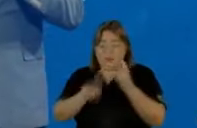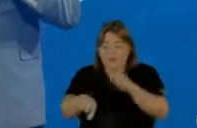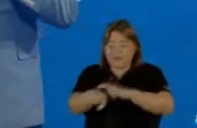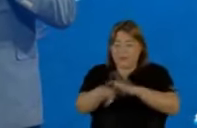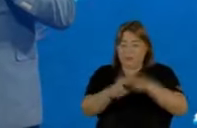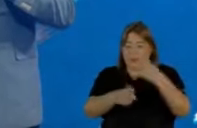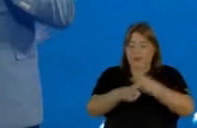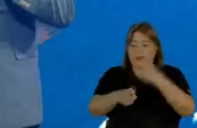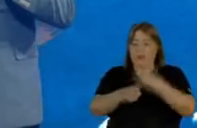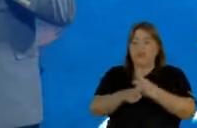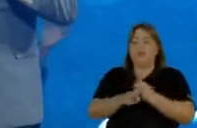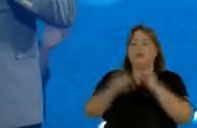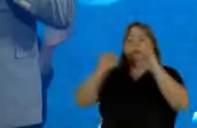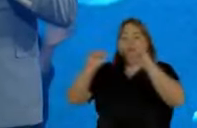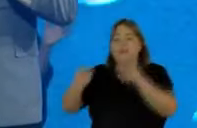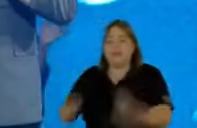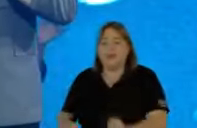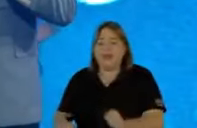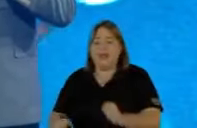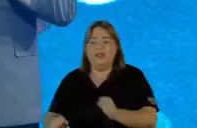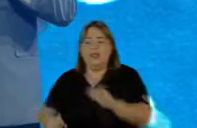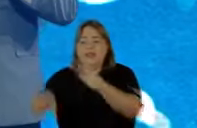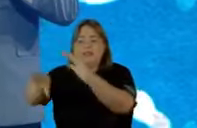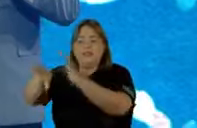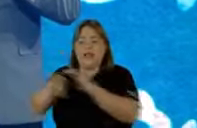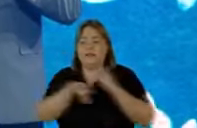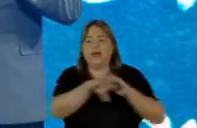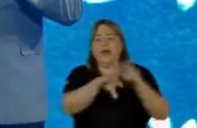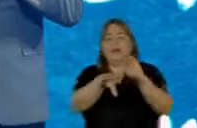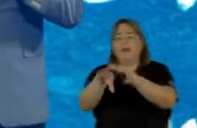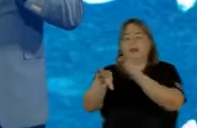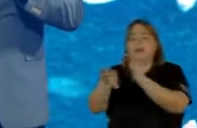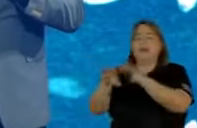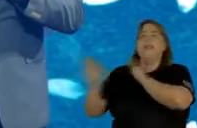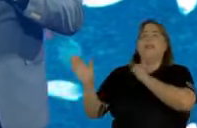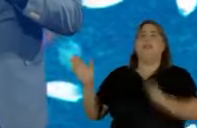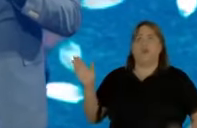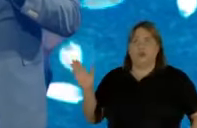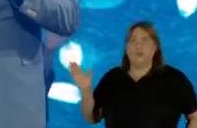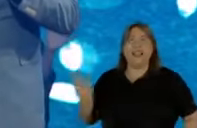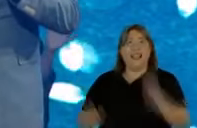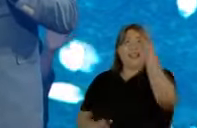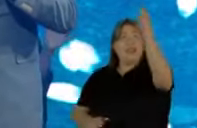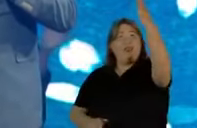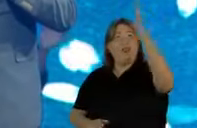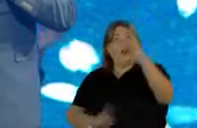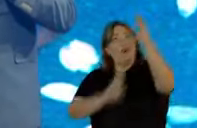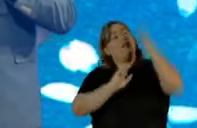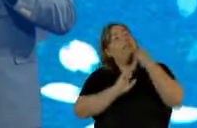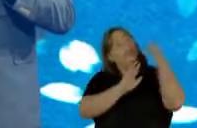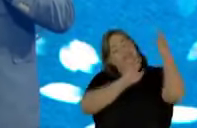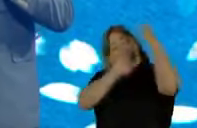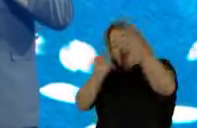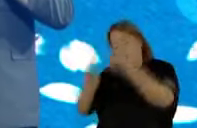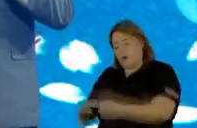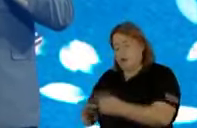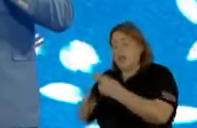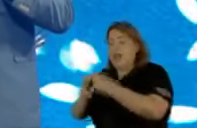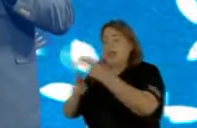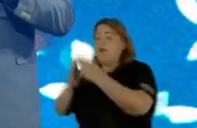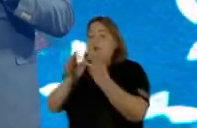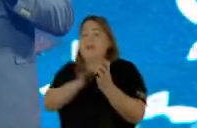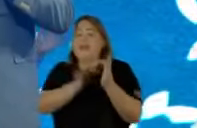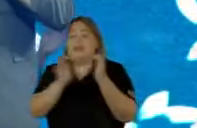hemos clamado al Señor y también recibimos esa palabra: clama a mí, yo te responderé. Padre, en el nombre